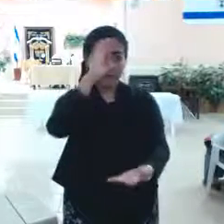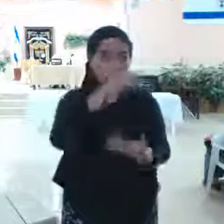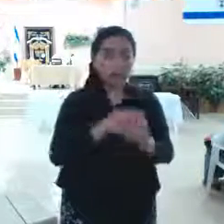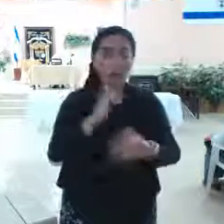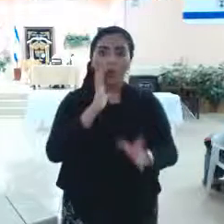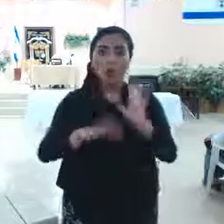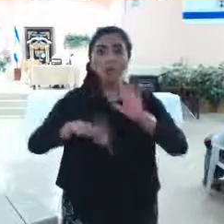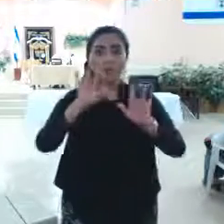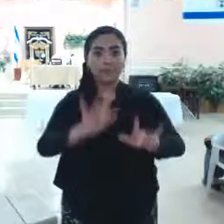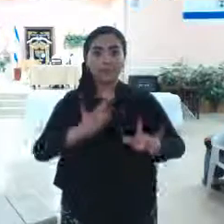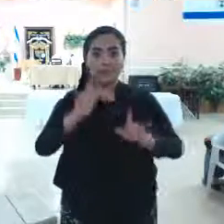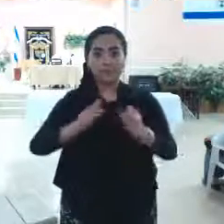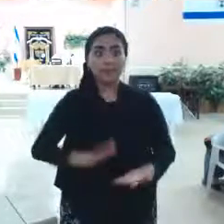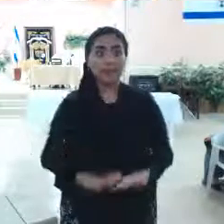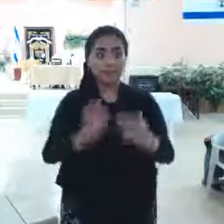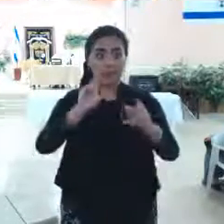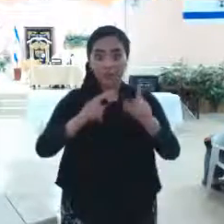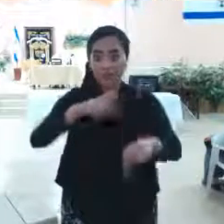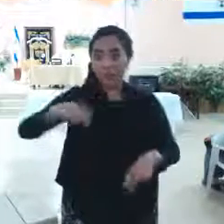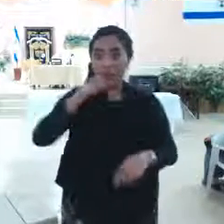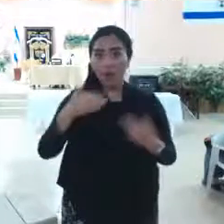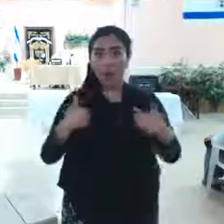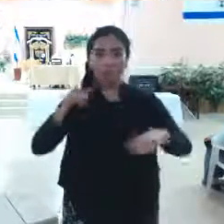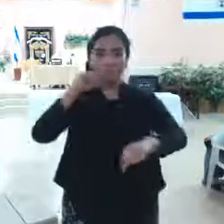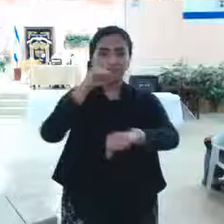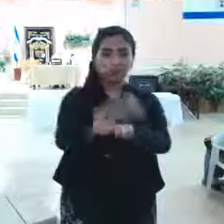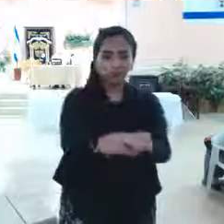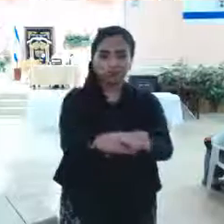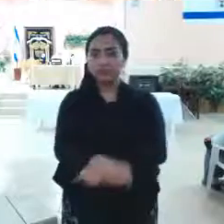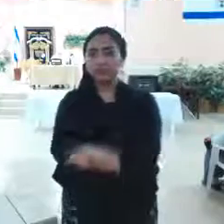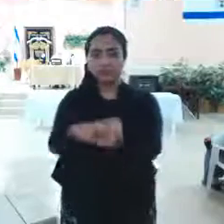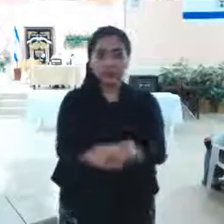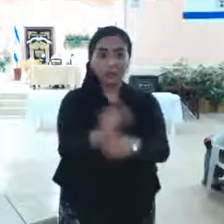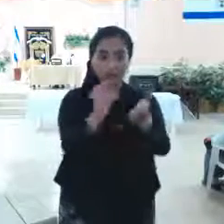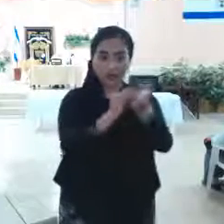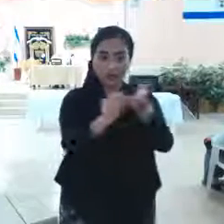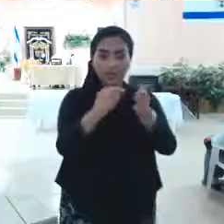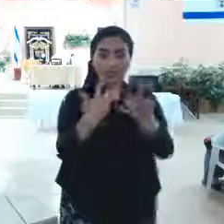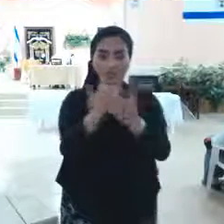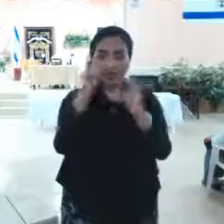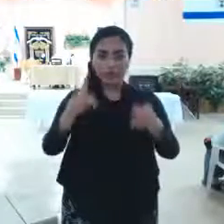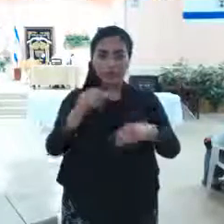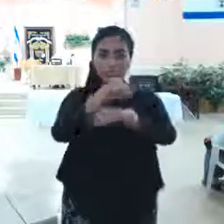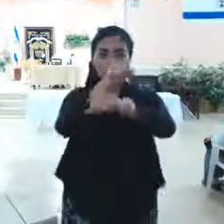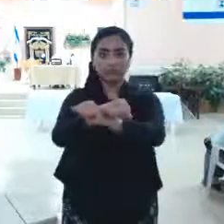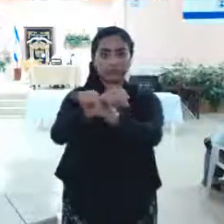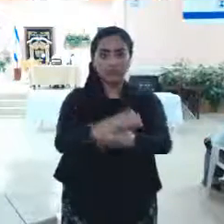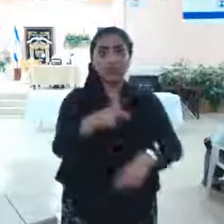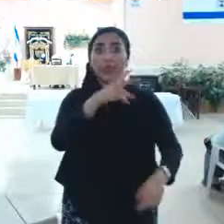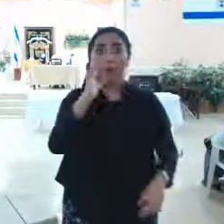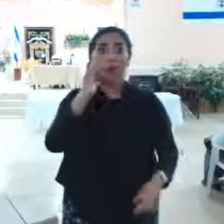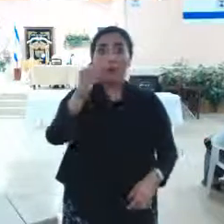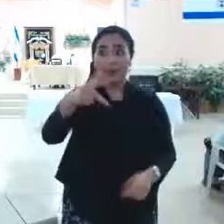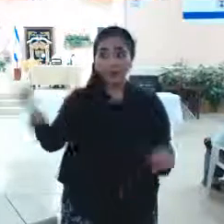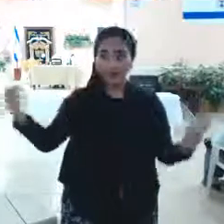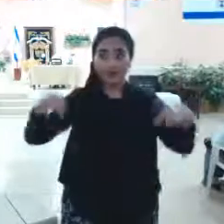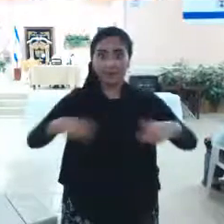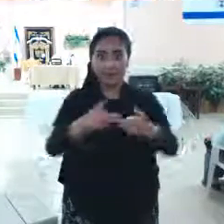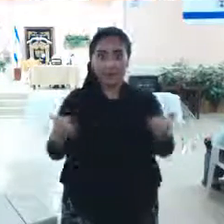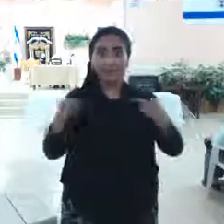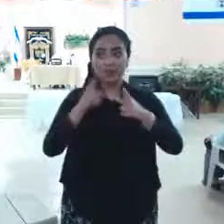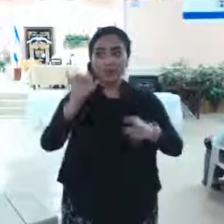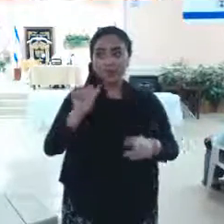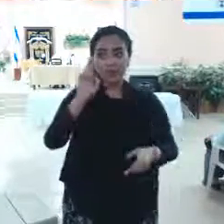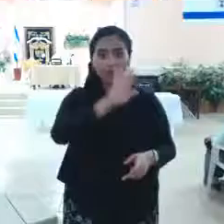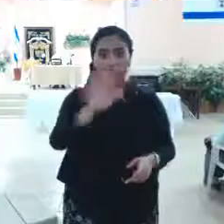hallarán misericordia delante de los que los tienen cautivos. Subrayen eso, los Underline nuevecitos, this, the new por ones, favor. please. Y volverán a esta tierra, porque Yahweh